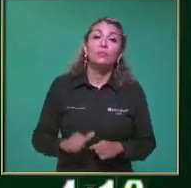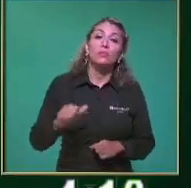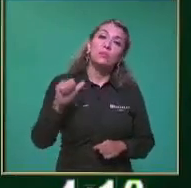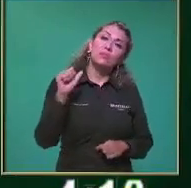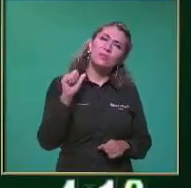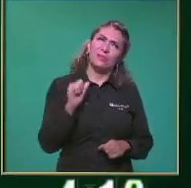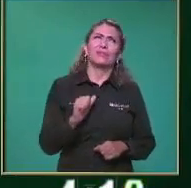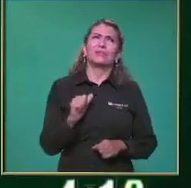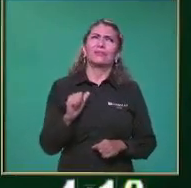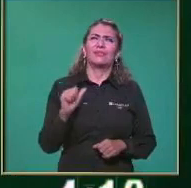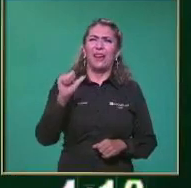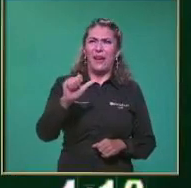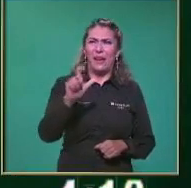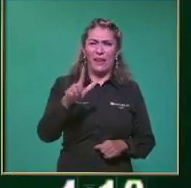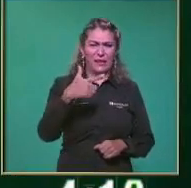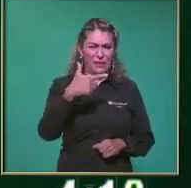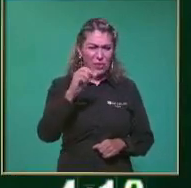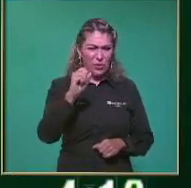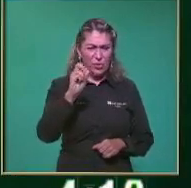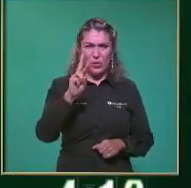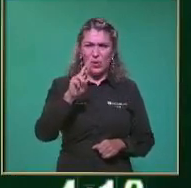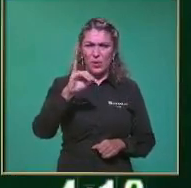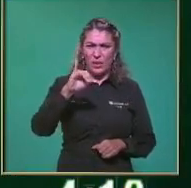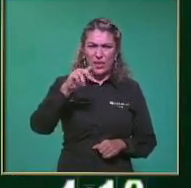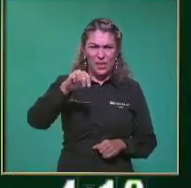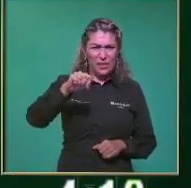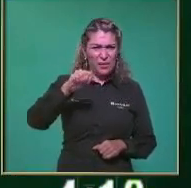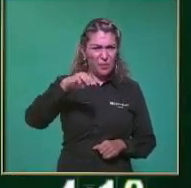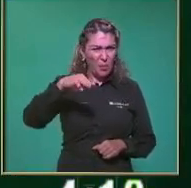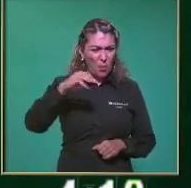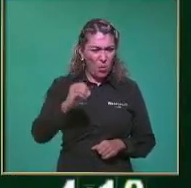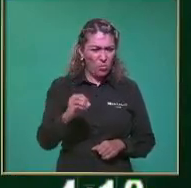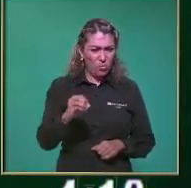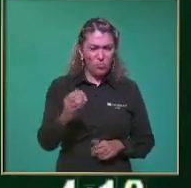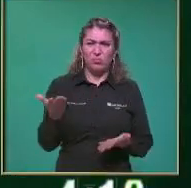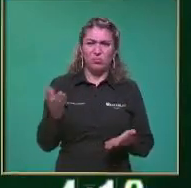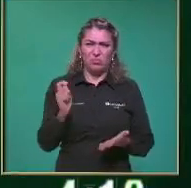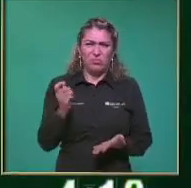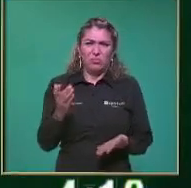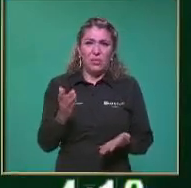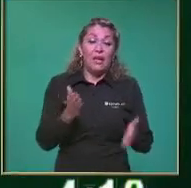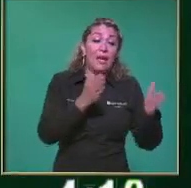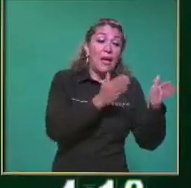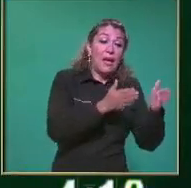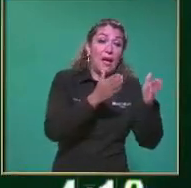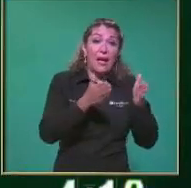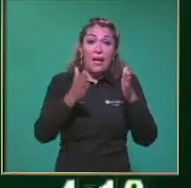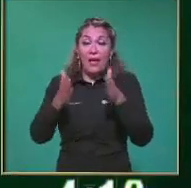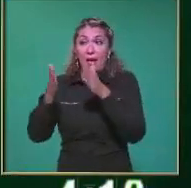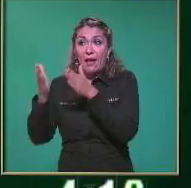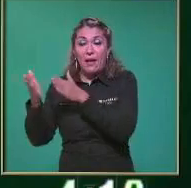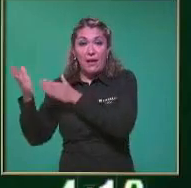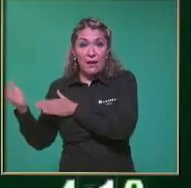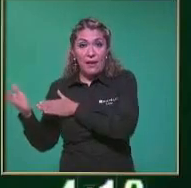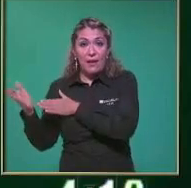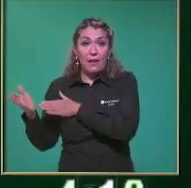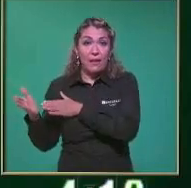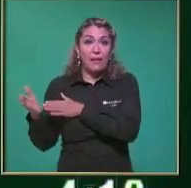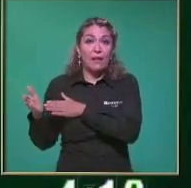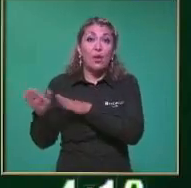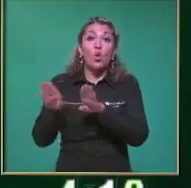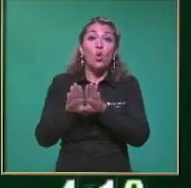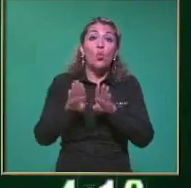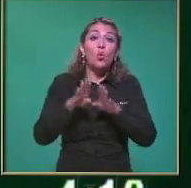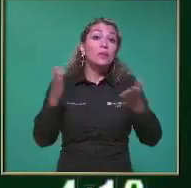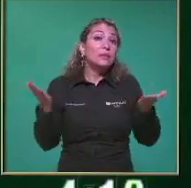convencionales. ¿Qué es eso de algoritmo? Algoritmo es el proceso. Por ejemplo, hay un proceso exacto